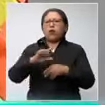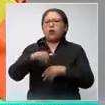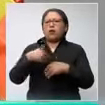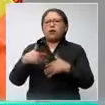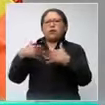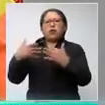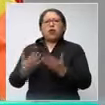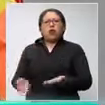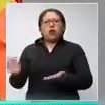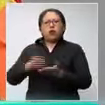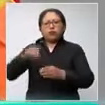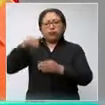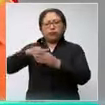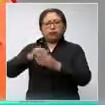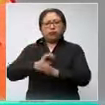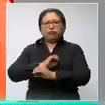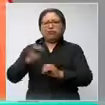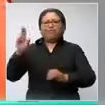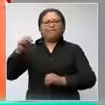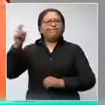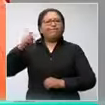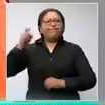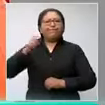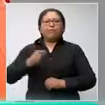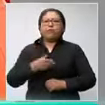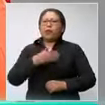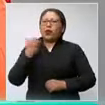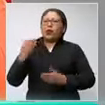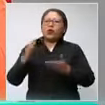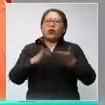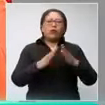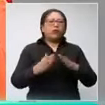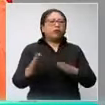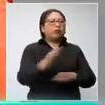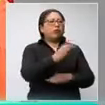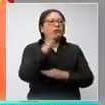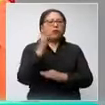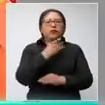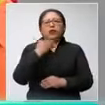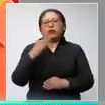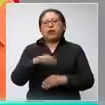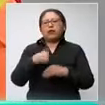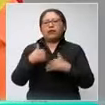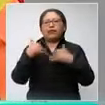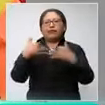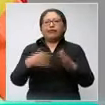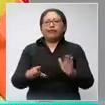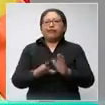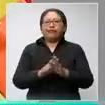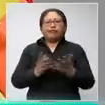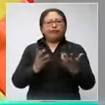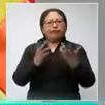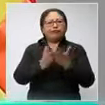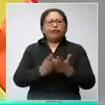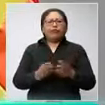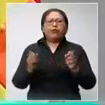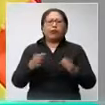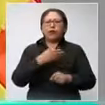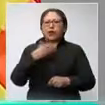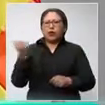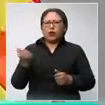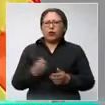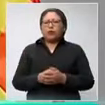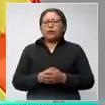vamos a poder hacer en conjunto con el pueblo boliviano y nuestra asamblea legislativa. No hemos planteado en esta propuesta ninguna